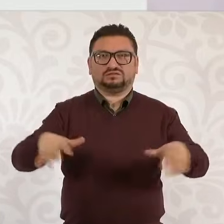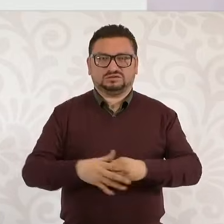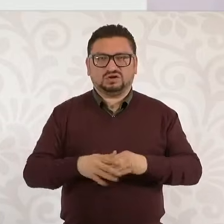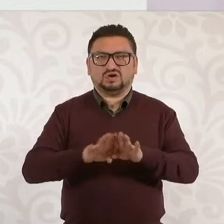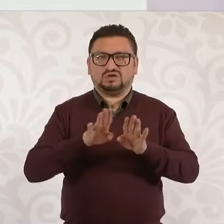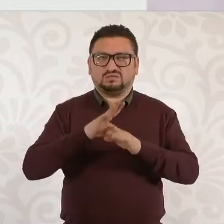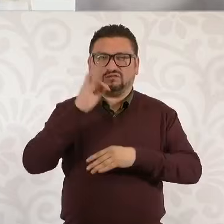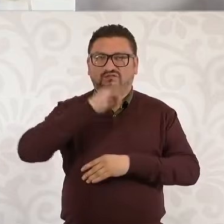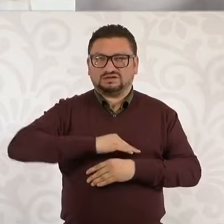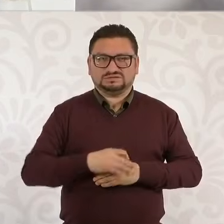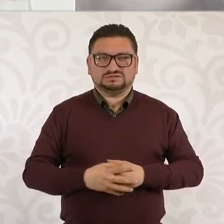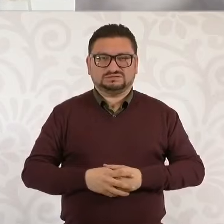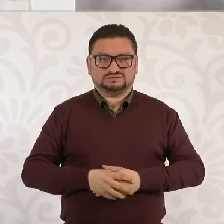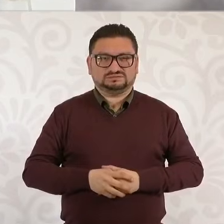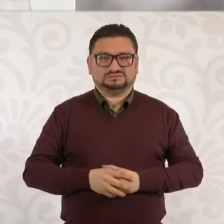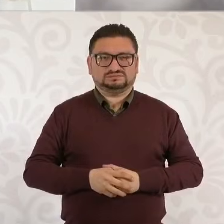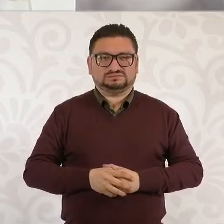que es importante que se sepa.